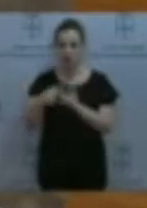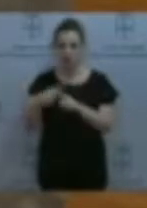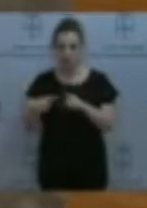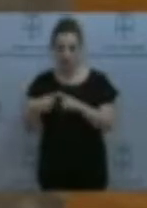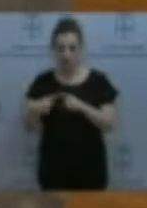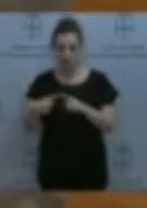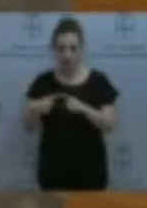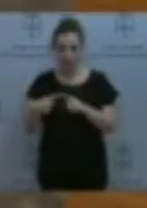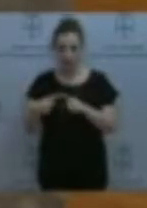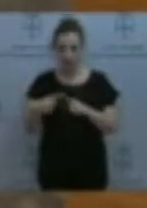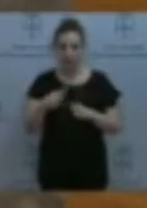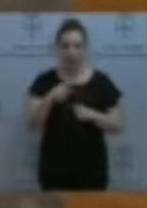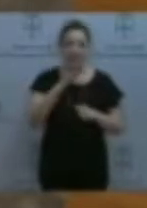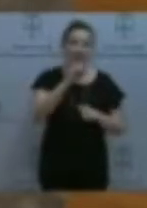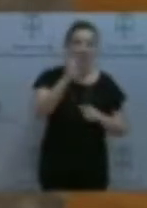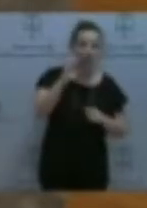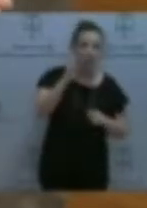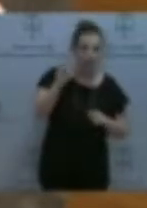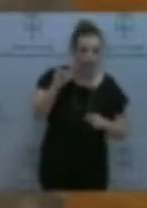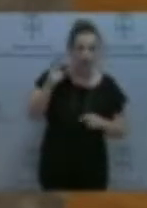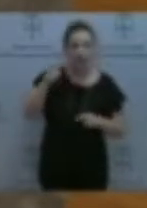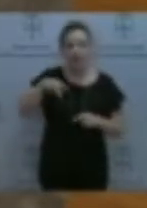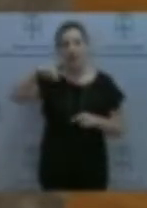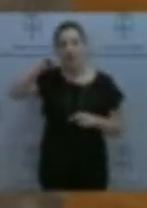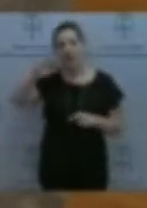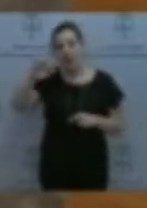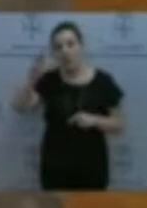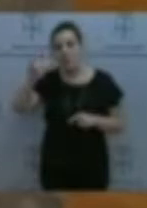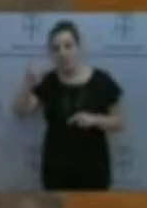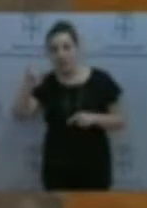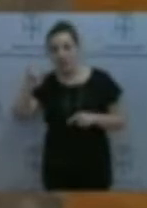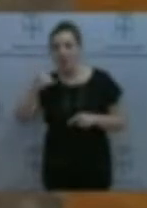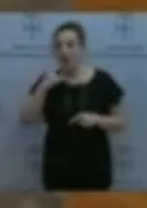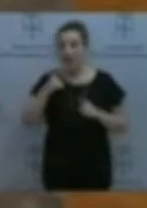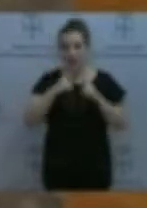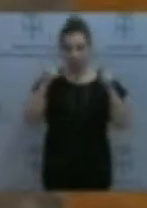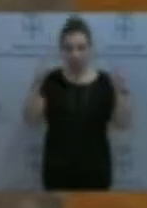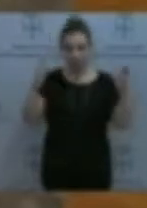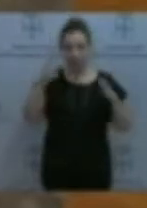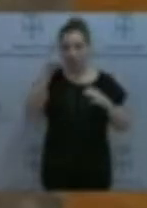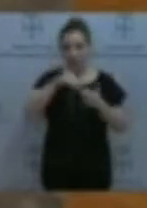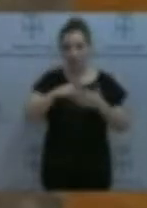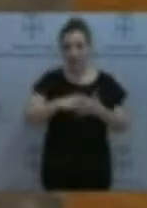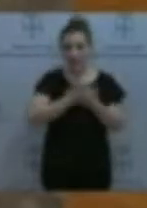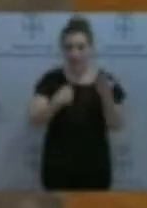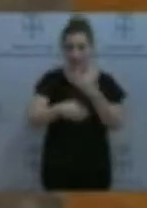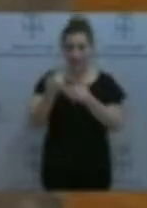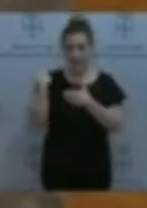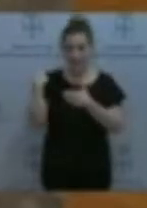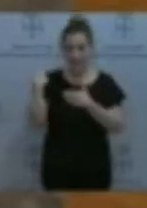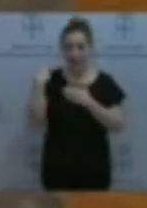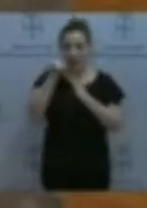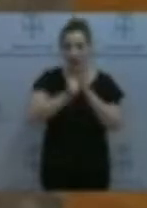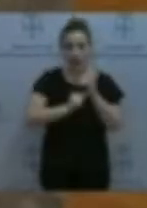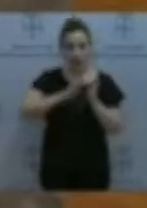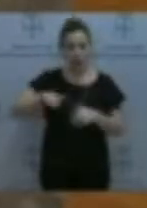este sentido, decirle que en el ejercicio de 2016, los últimos datos oficiales disponibles,